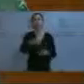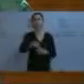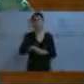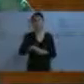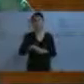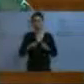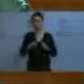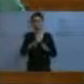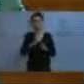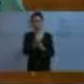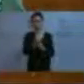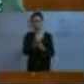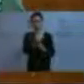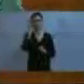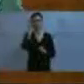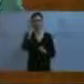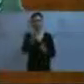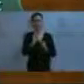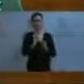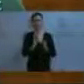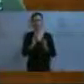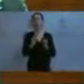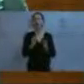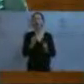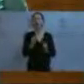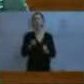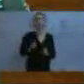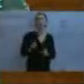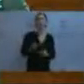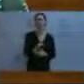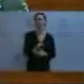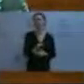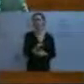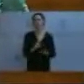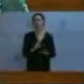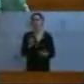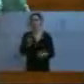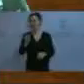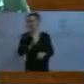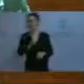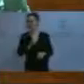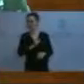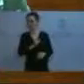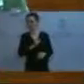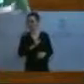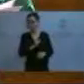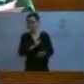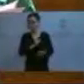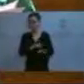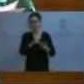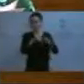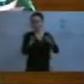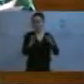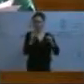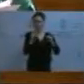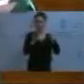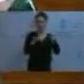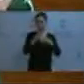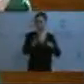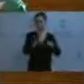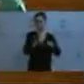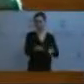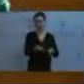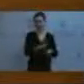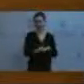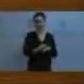empleo. Pero frente a las aportaciones del Estado, resulta que el Principado se escaquea, es decir, gasta el dinero